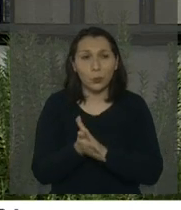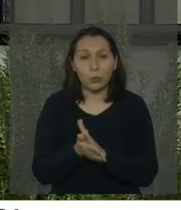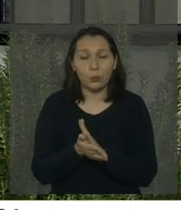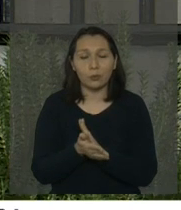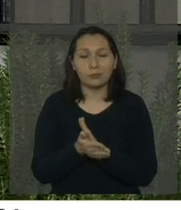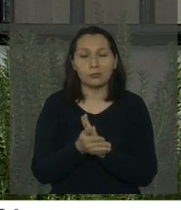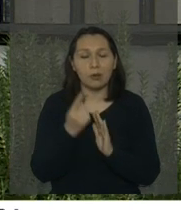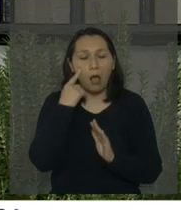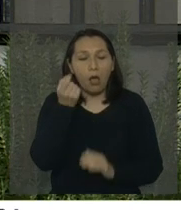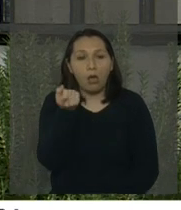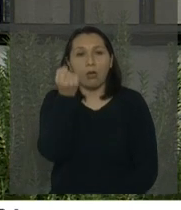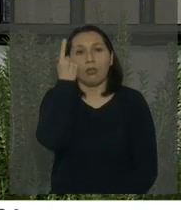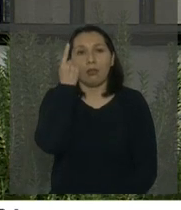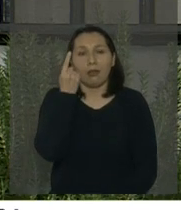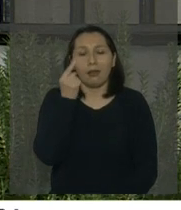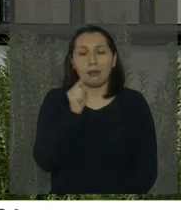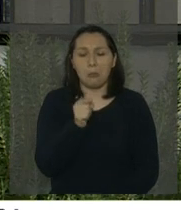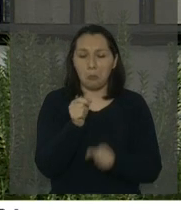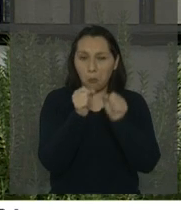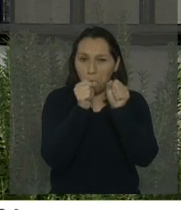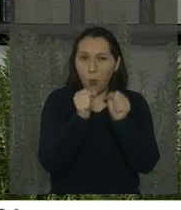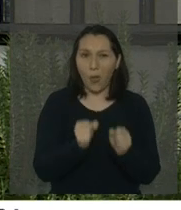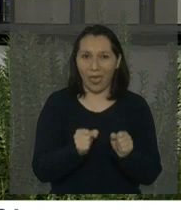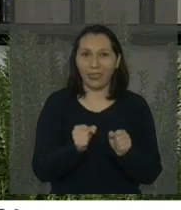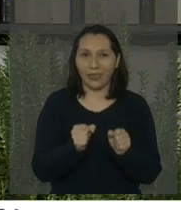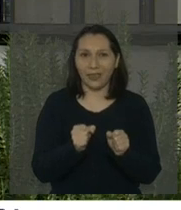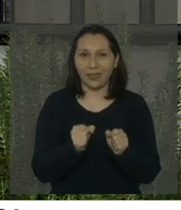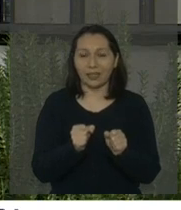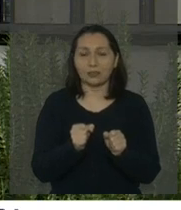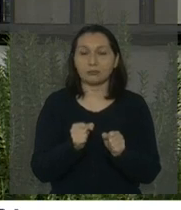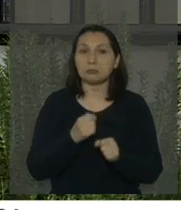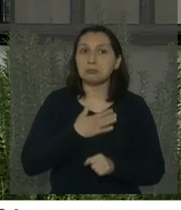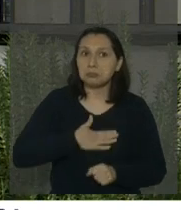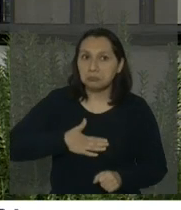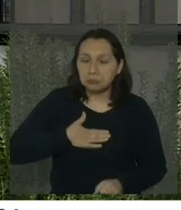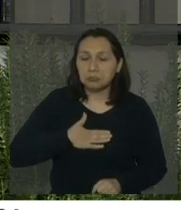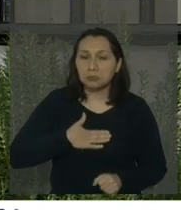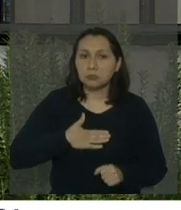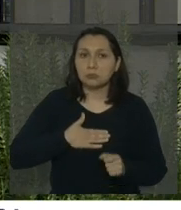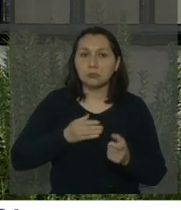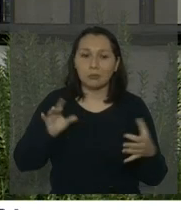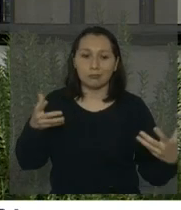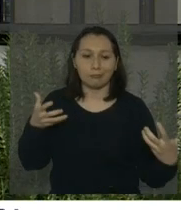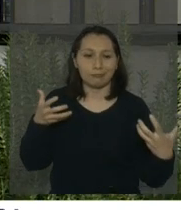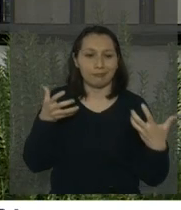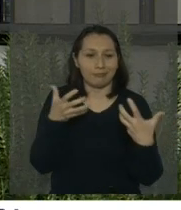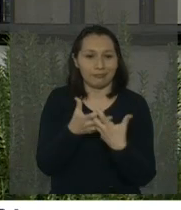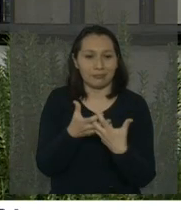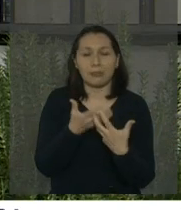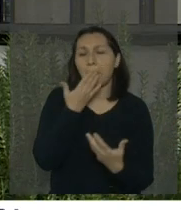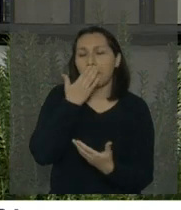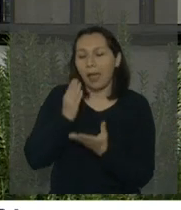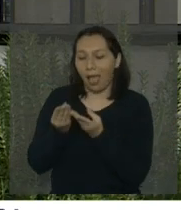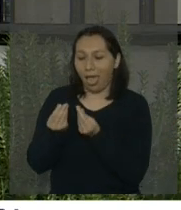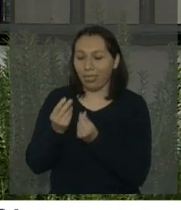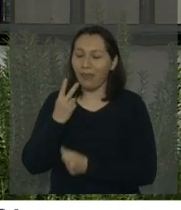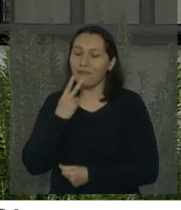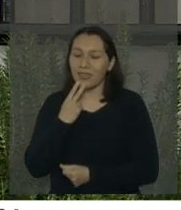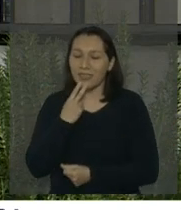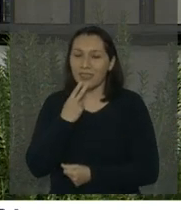cuenta de que es posible y que es deseable compatibilizar, mejorar la calidad de